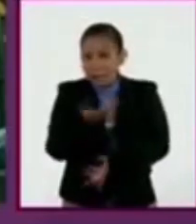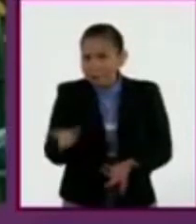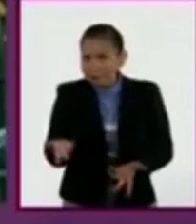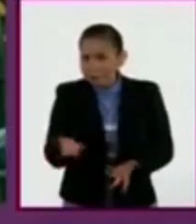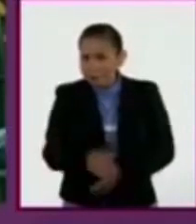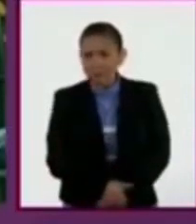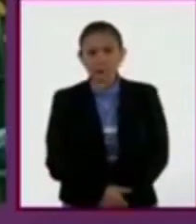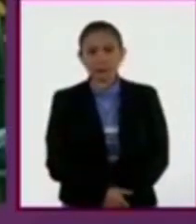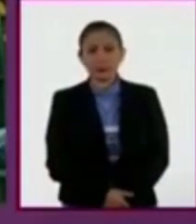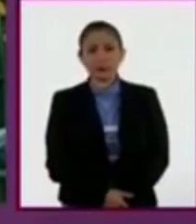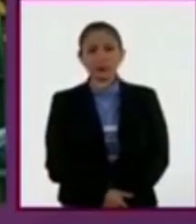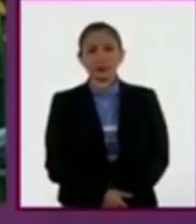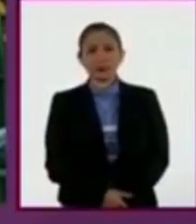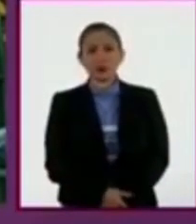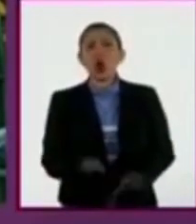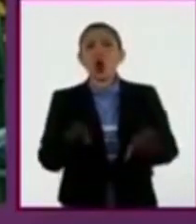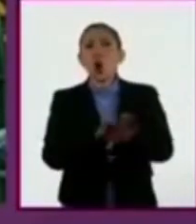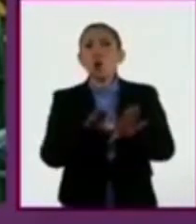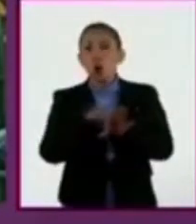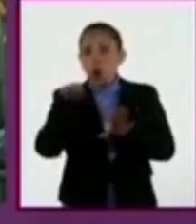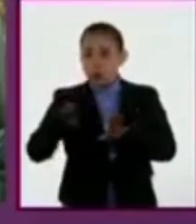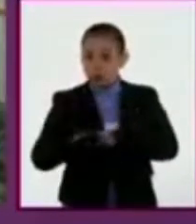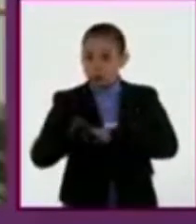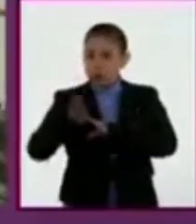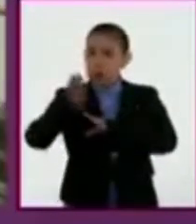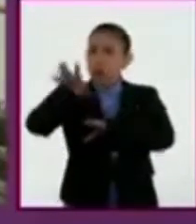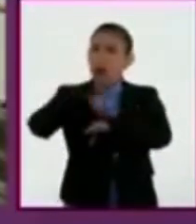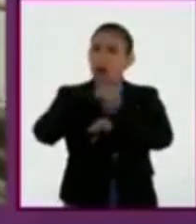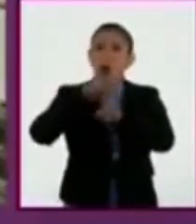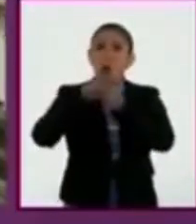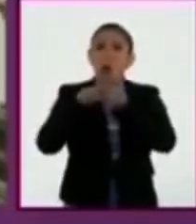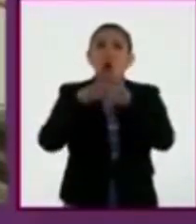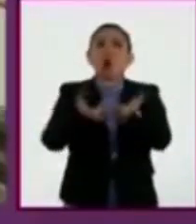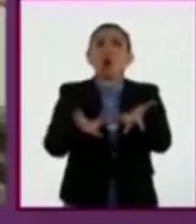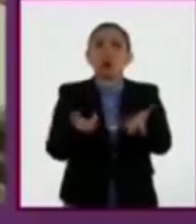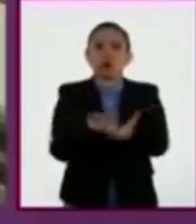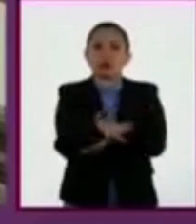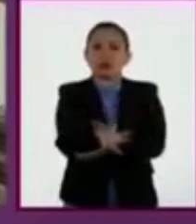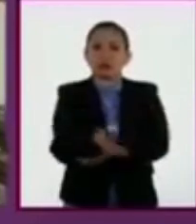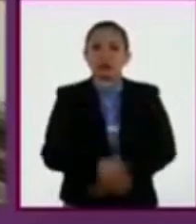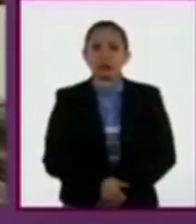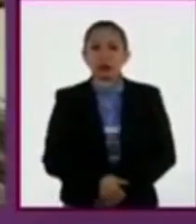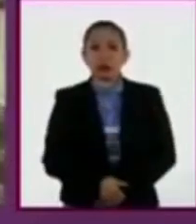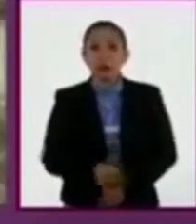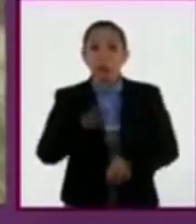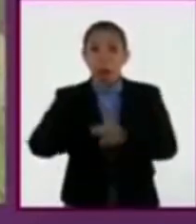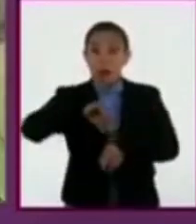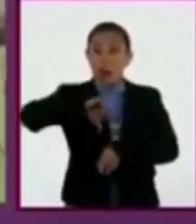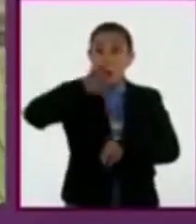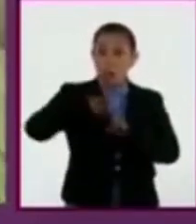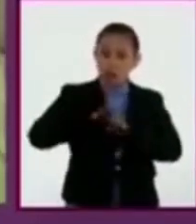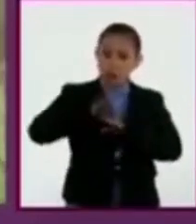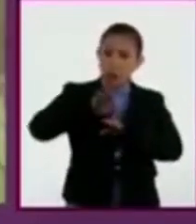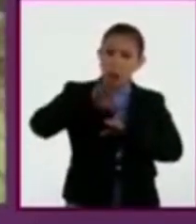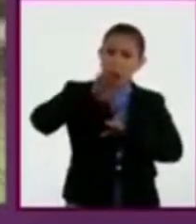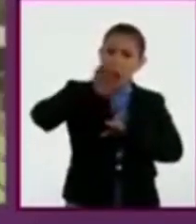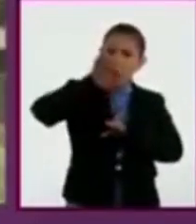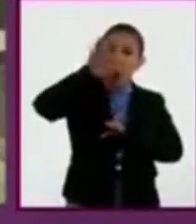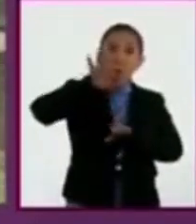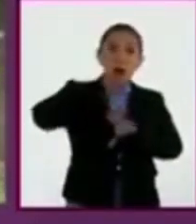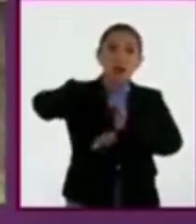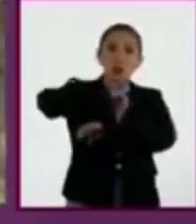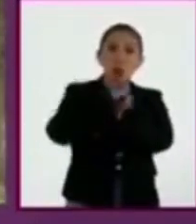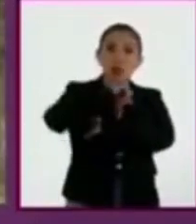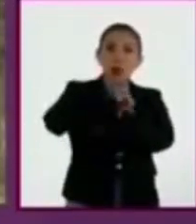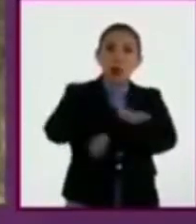¿Cómo obtuvo este objeto la energía? cuanto más alto esté un objeto, tiene